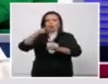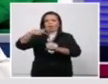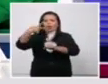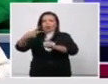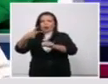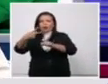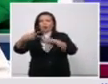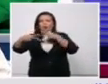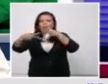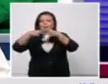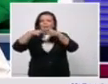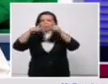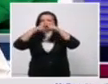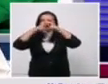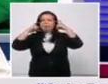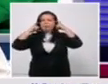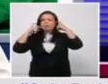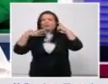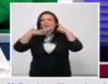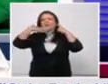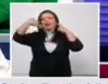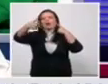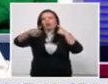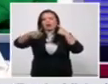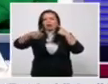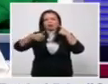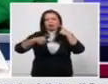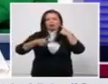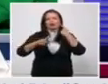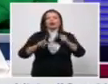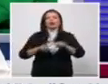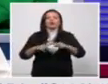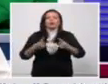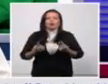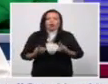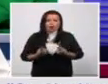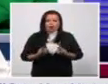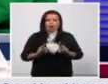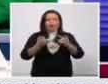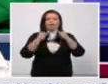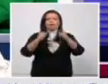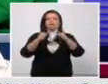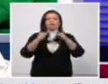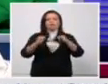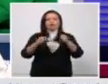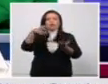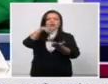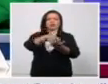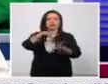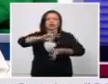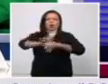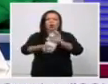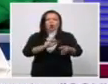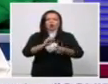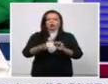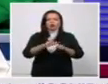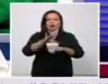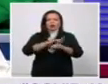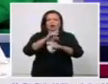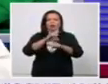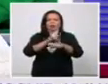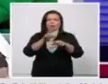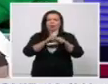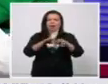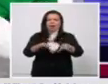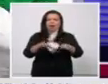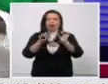palabras dichas por el Centro para el Control de las Enfermedades y la Prevención de las Enfermedades, que es lo que se